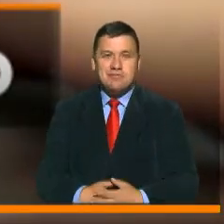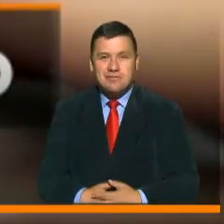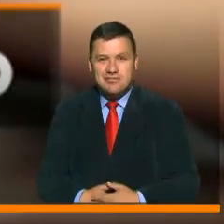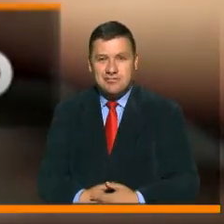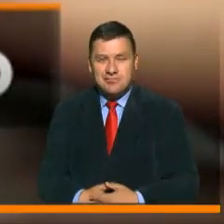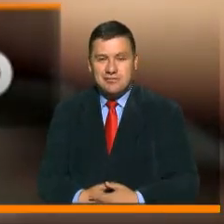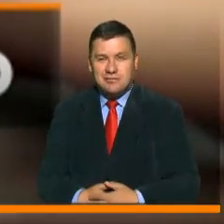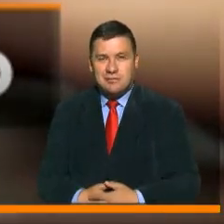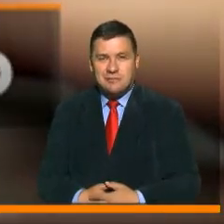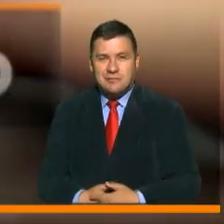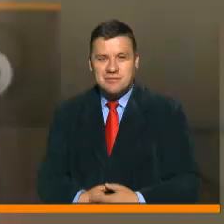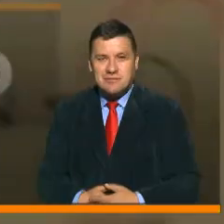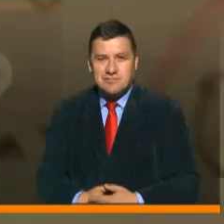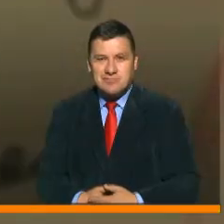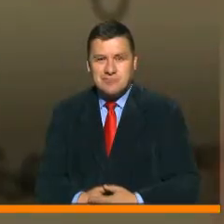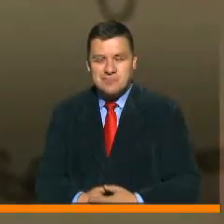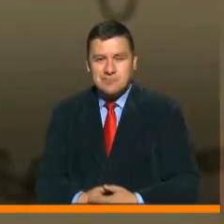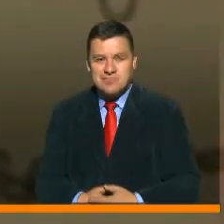www.mineducacion.gov.co